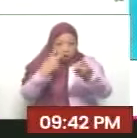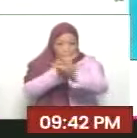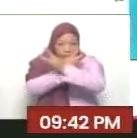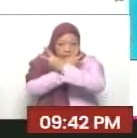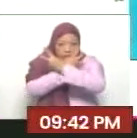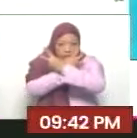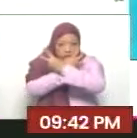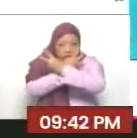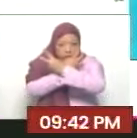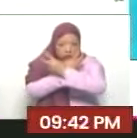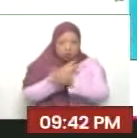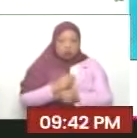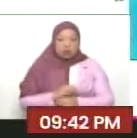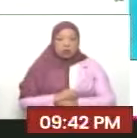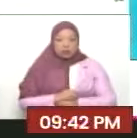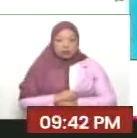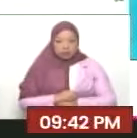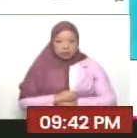Y